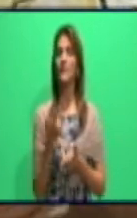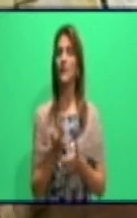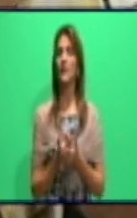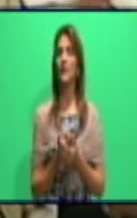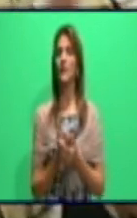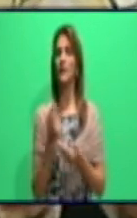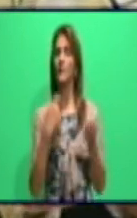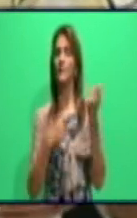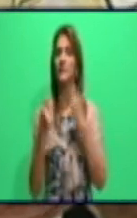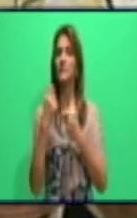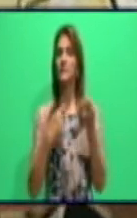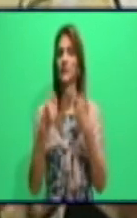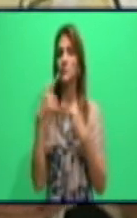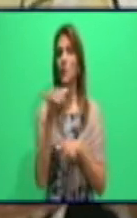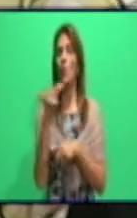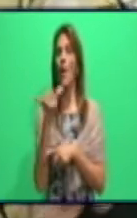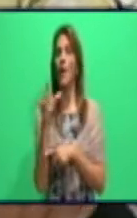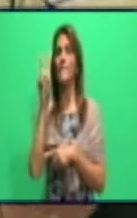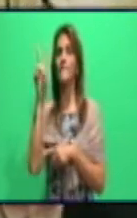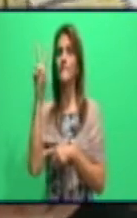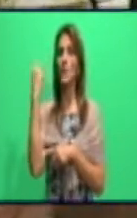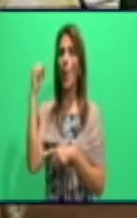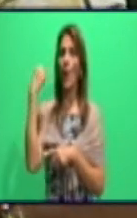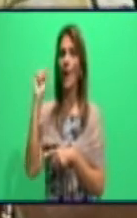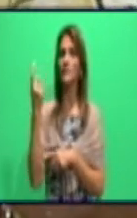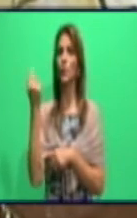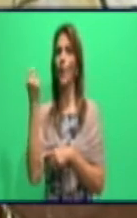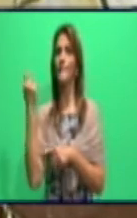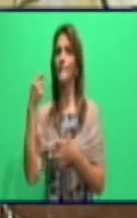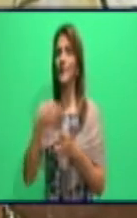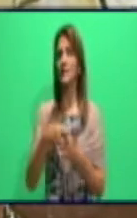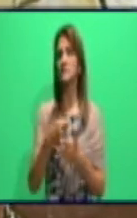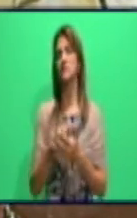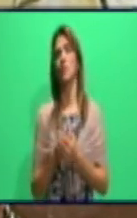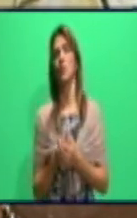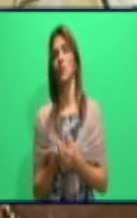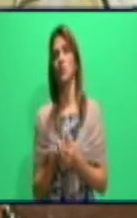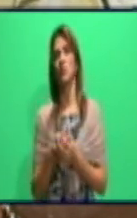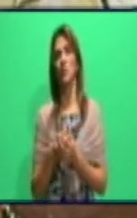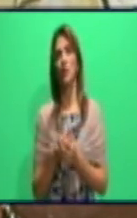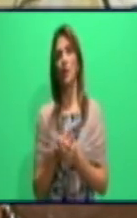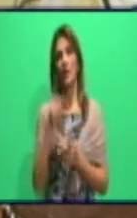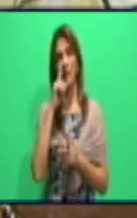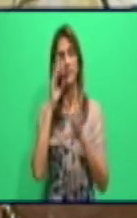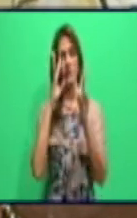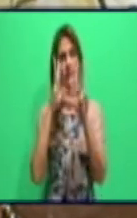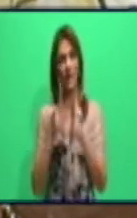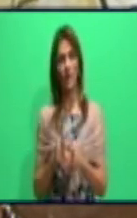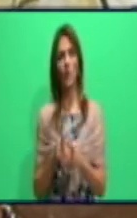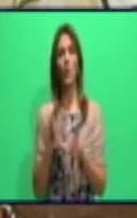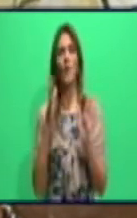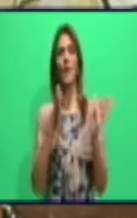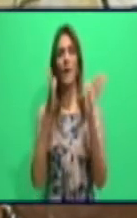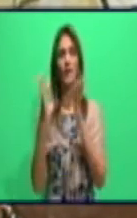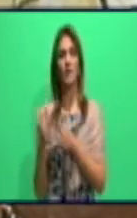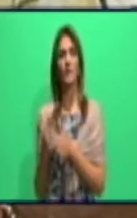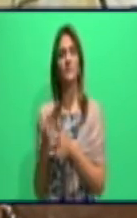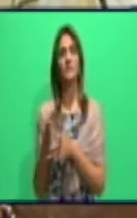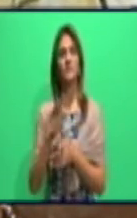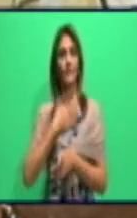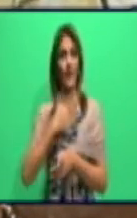sea se estaba violando y el precio a partir de lo que está indicado por el ministerio de finanzas y precios en niquero en el sector no estatal la venta de